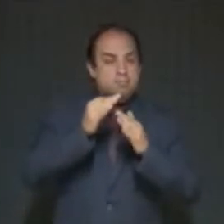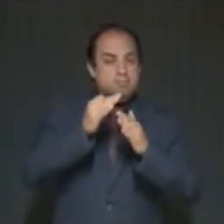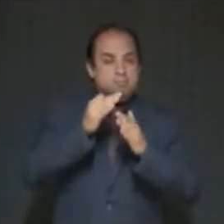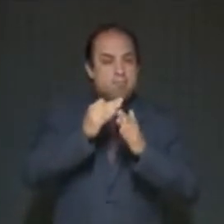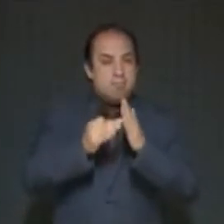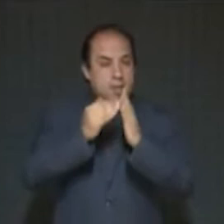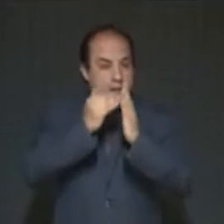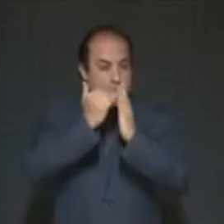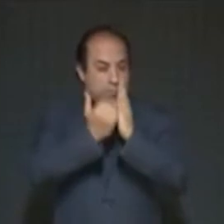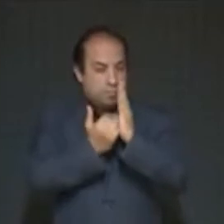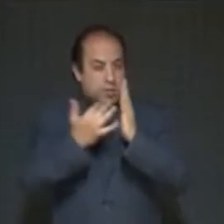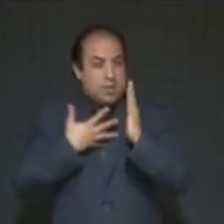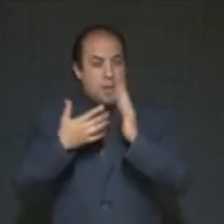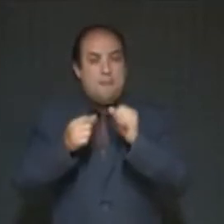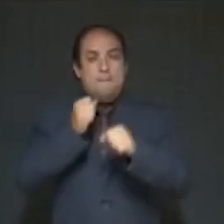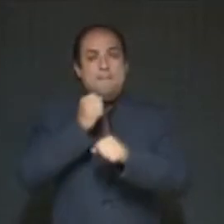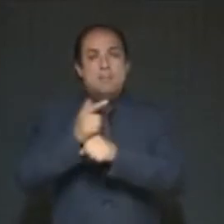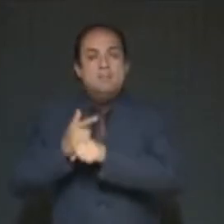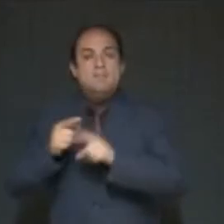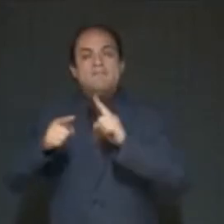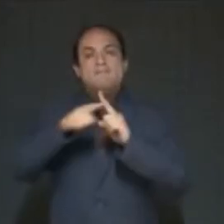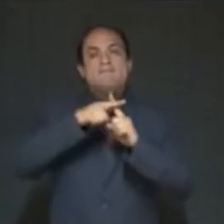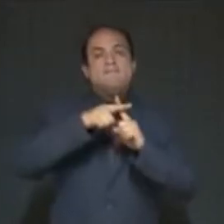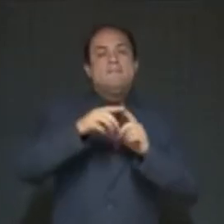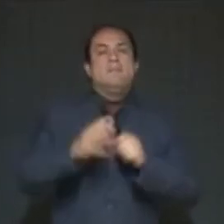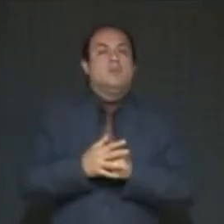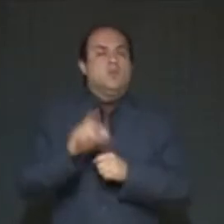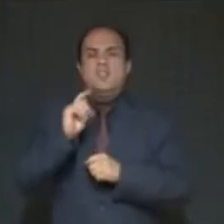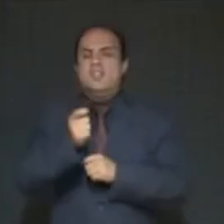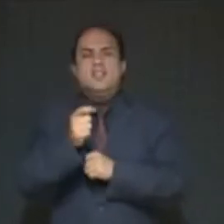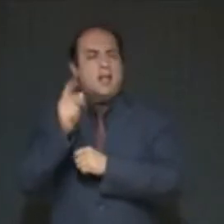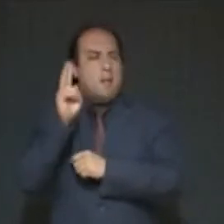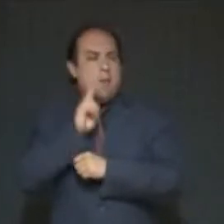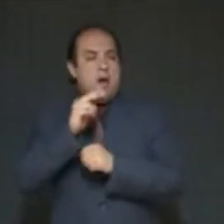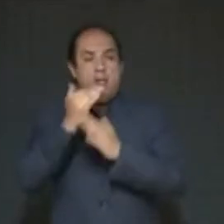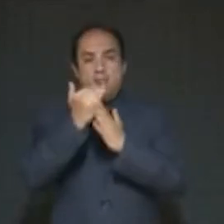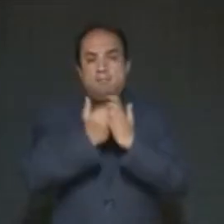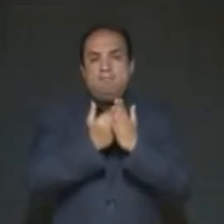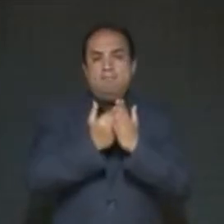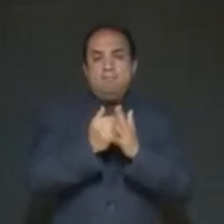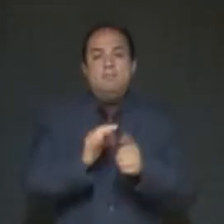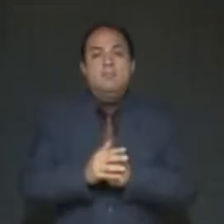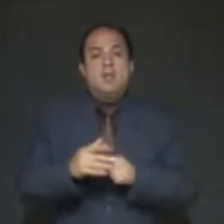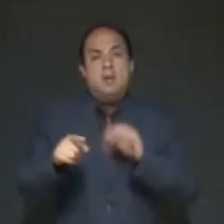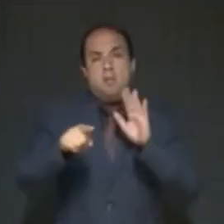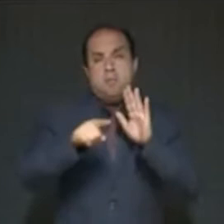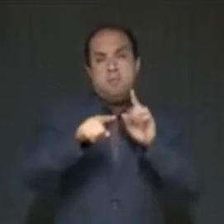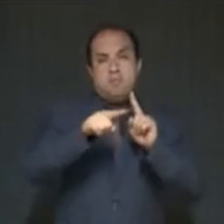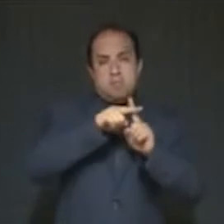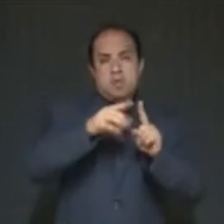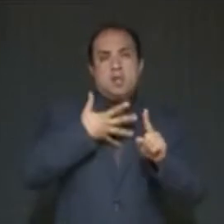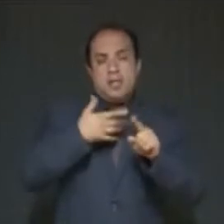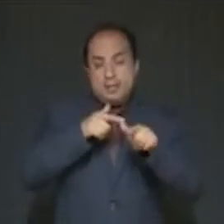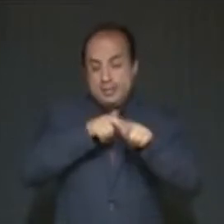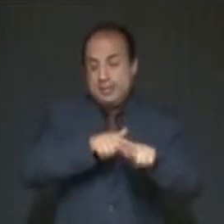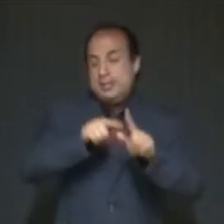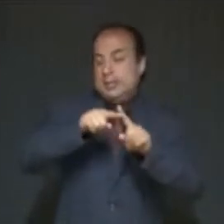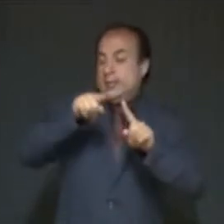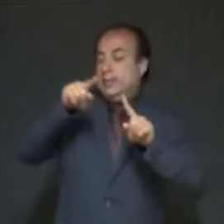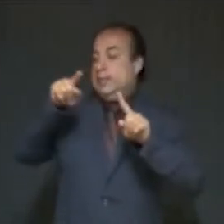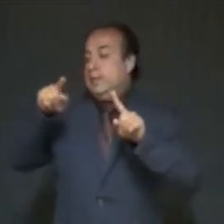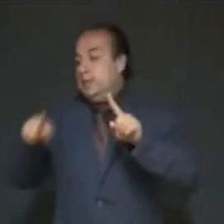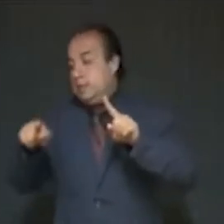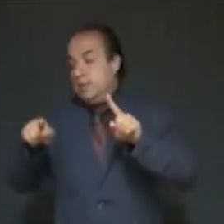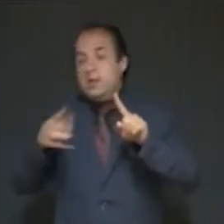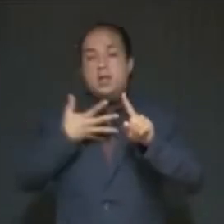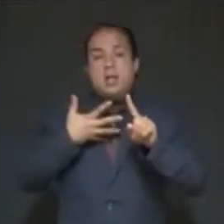identificados no tiene que ver con una reducción de pruebas. De hecho, la positividad sigue una tendencia a la baja, en la cual pasamos de una positividad